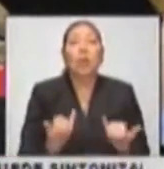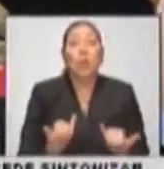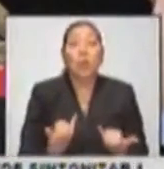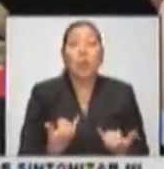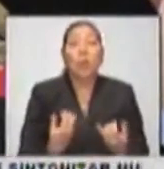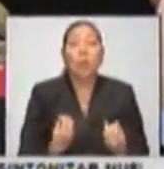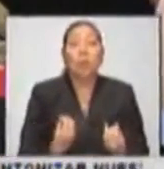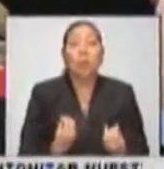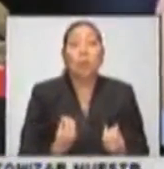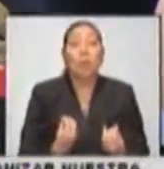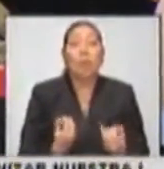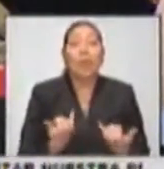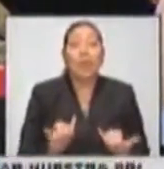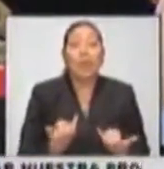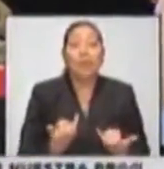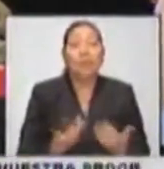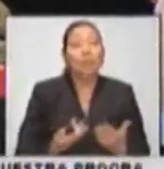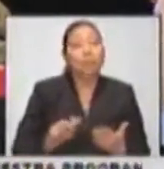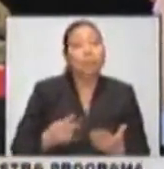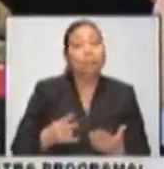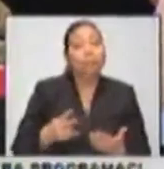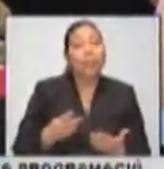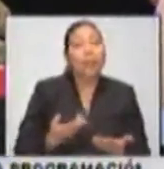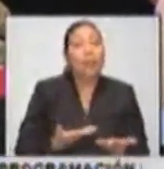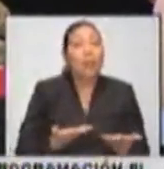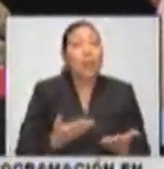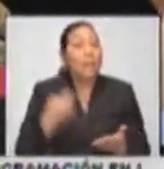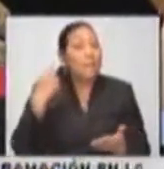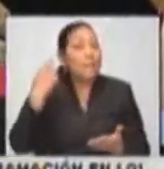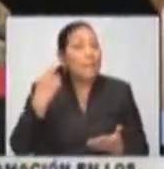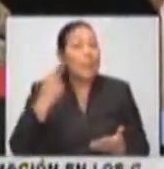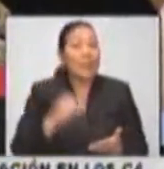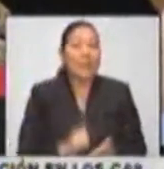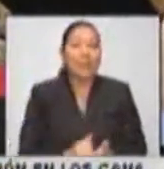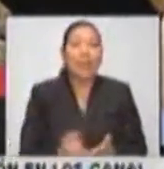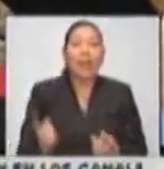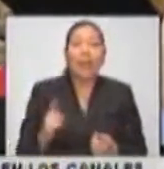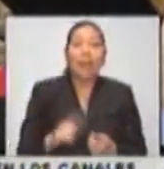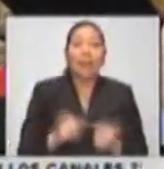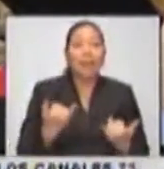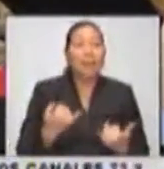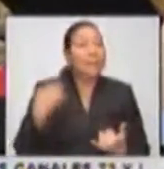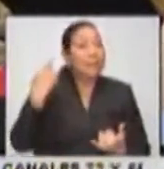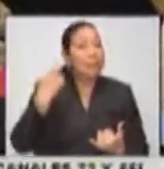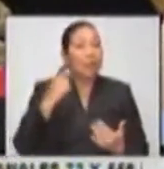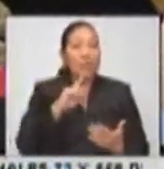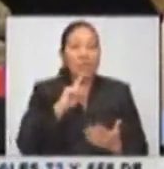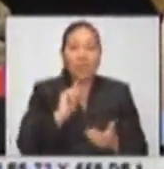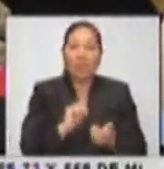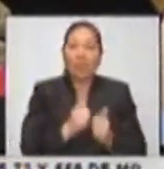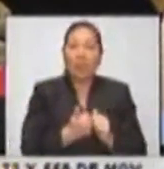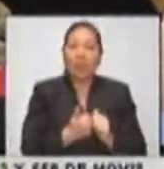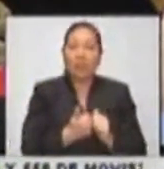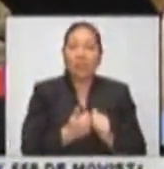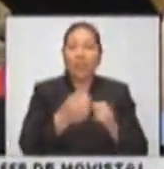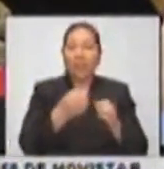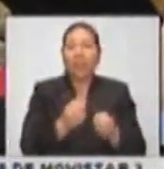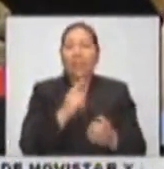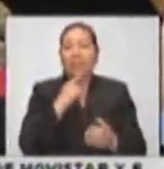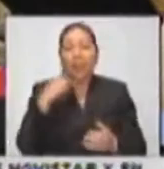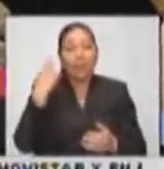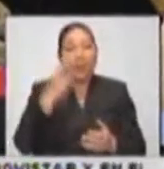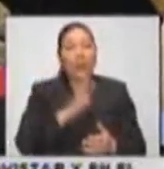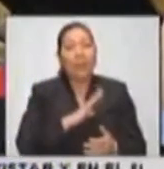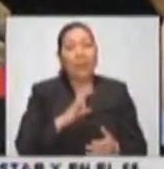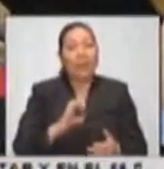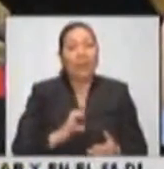esta relación de ir elevando la calidad de política hasta que esa política se convierta en lo que realmente sean políticas